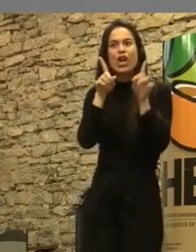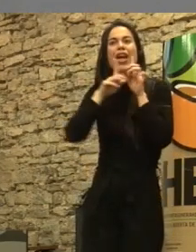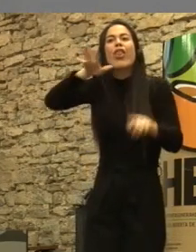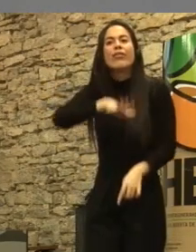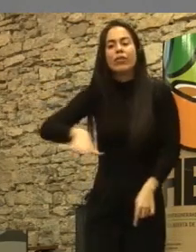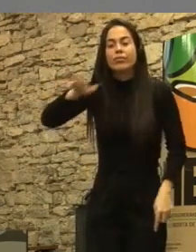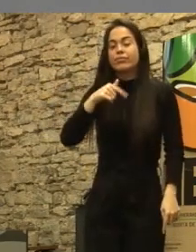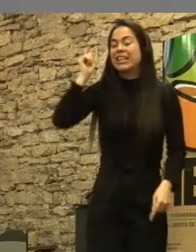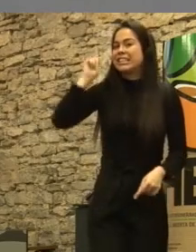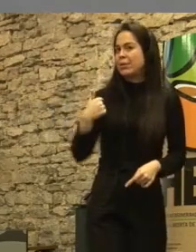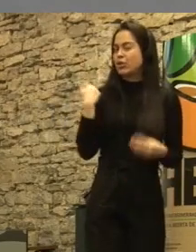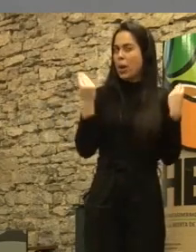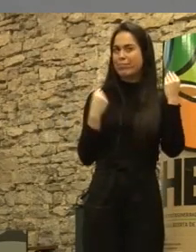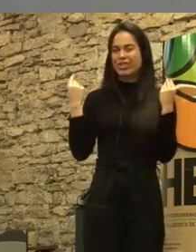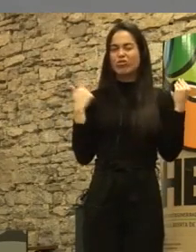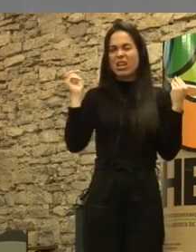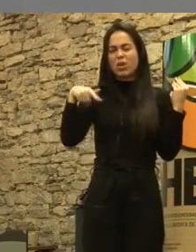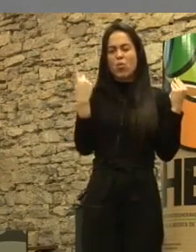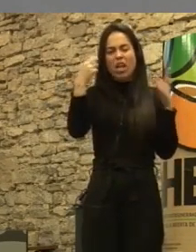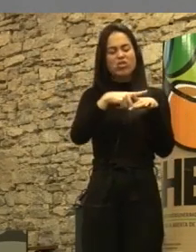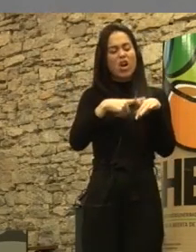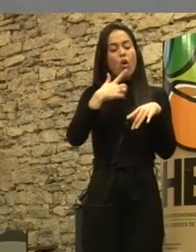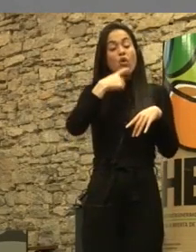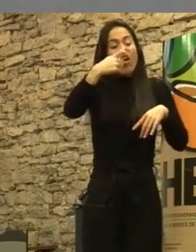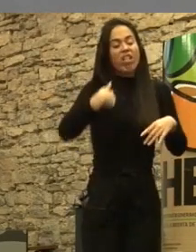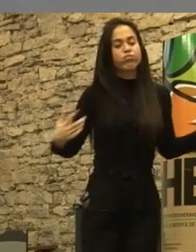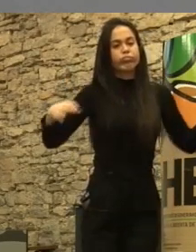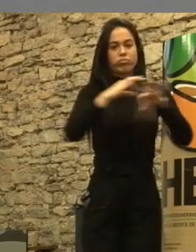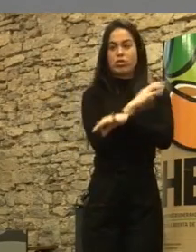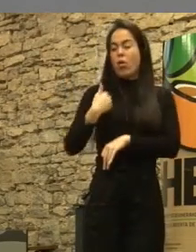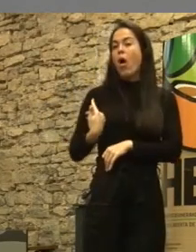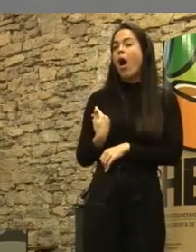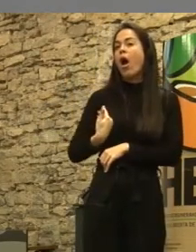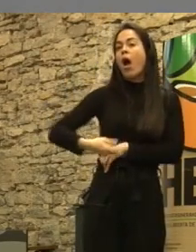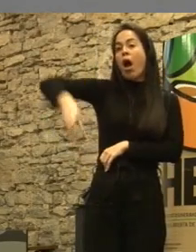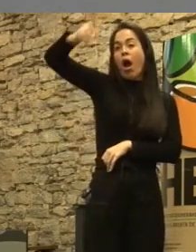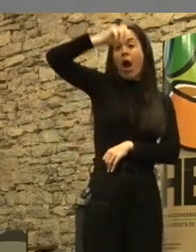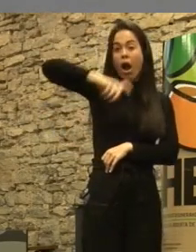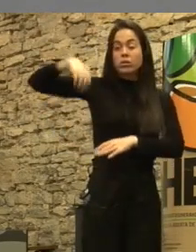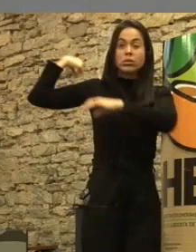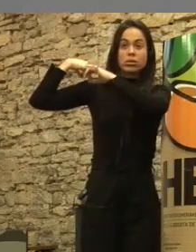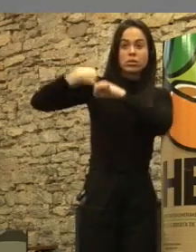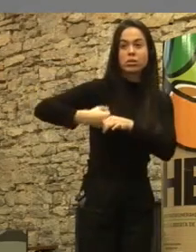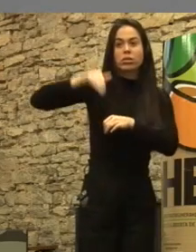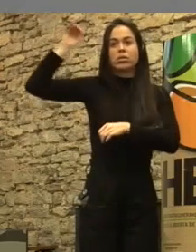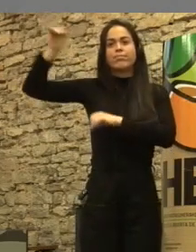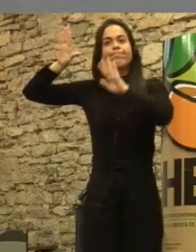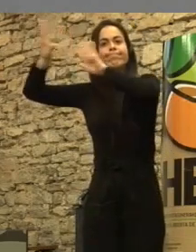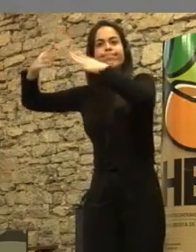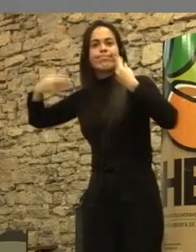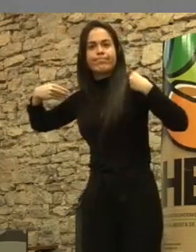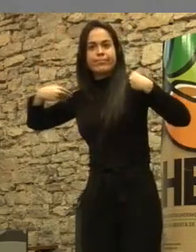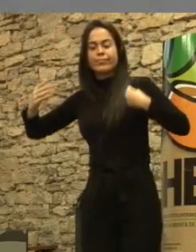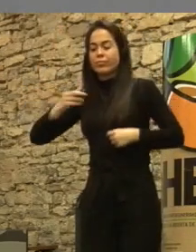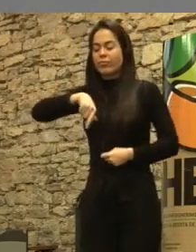y espero equivocarme, pero actualmente estoy convencido, yo habiendo vivido varios años en el extranjero, es que en España, la incipiente democracia que tenemos,